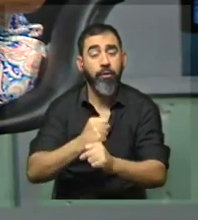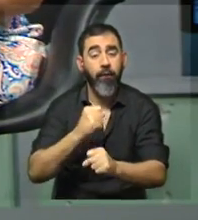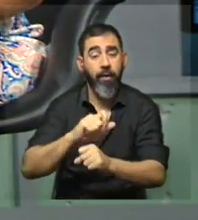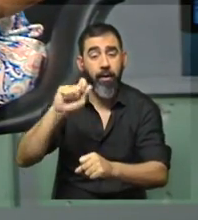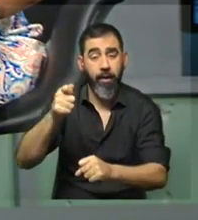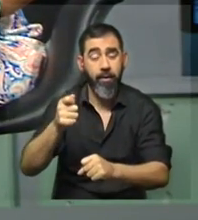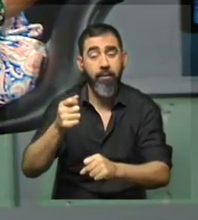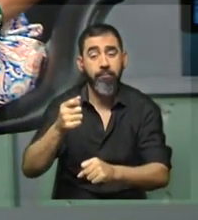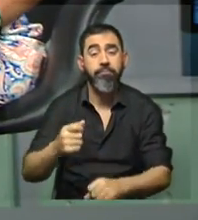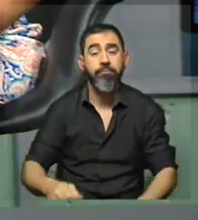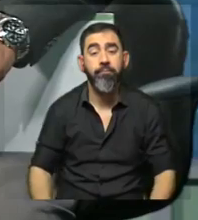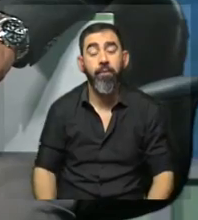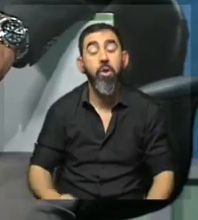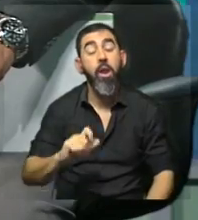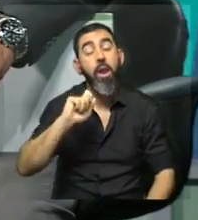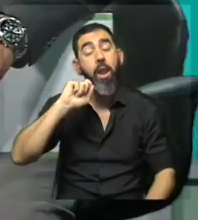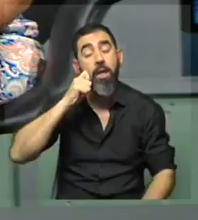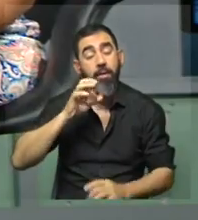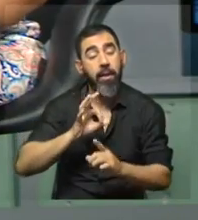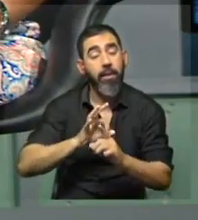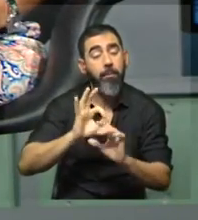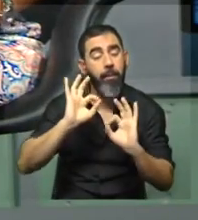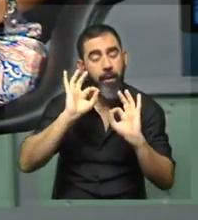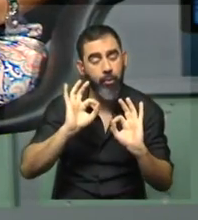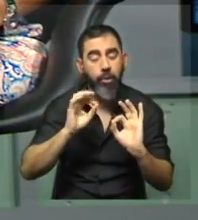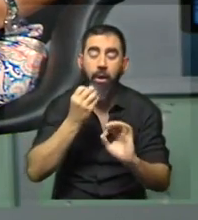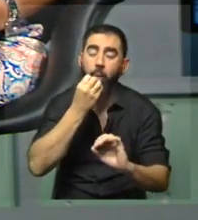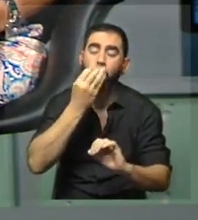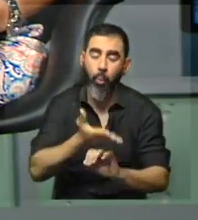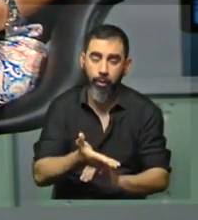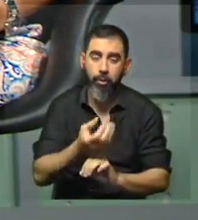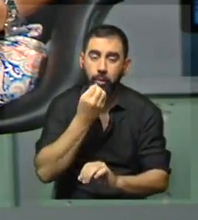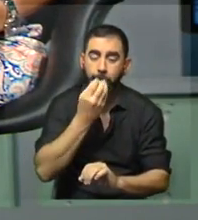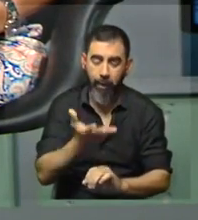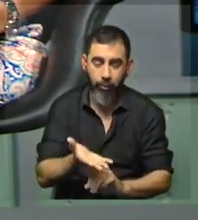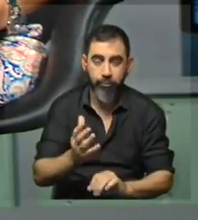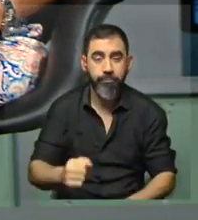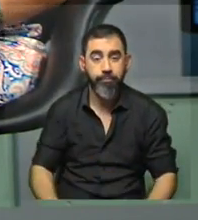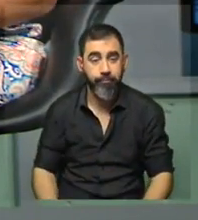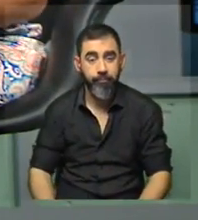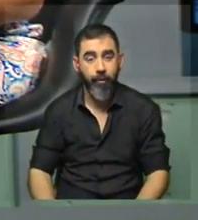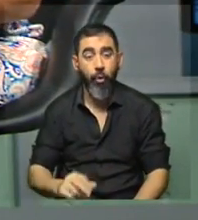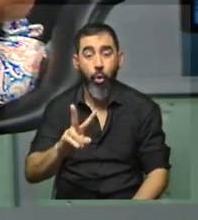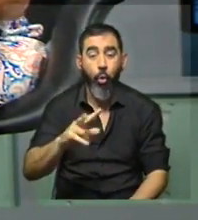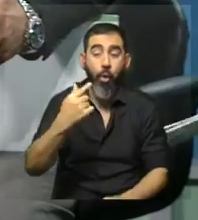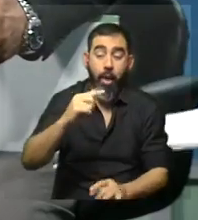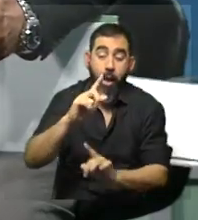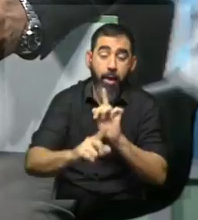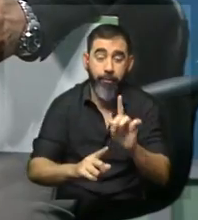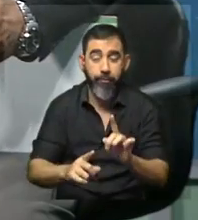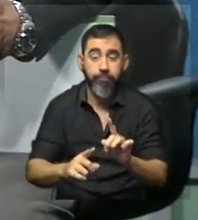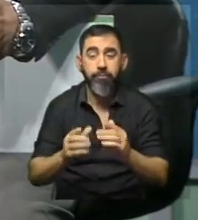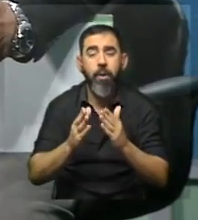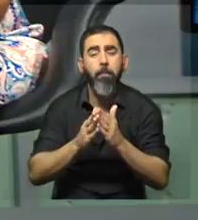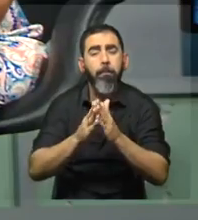un poquito de temperatura agradable. Un poquito de temperatura agradable, no le niego que es un poco mejor. Hemos venido con 2 grados bajo cero. Vamos a la playa esta